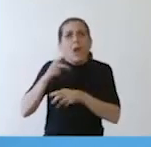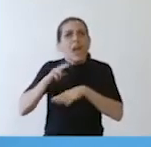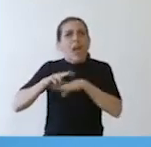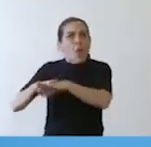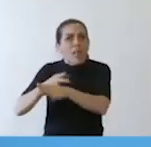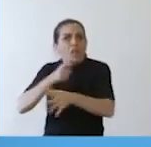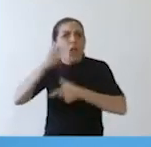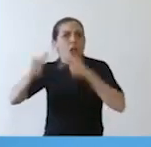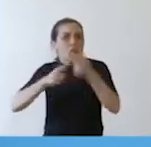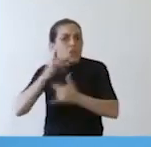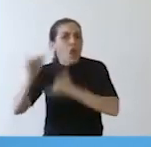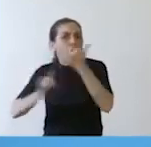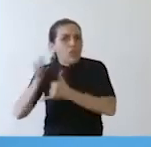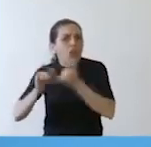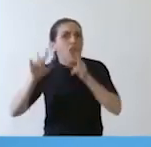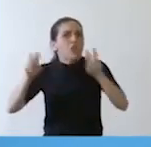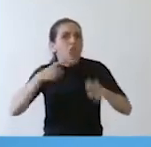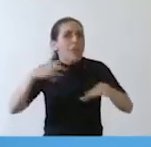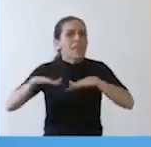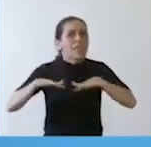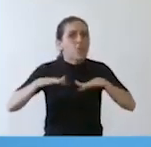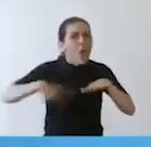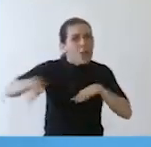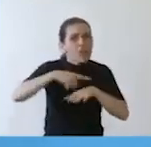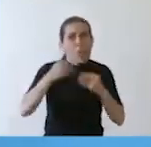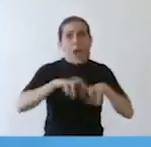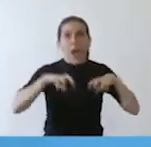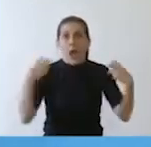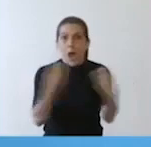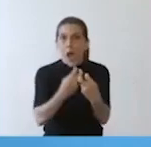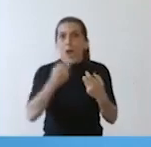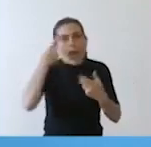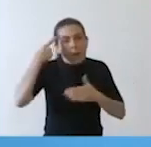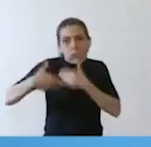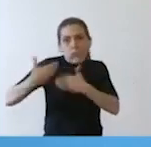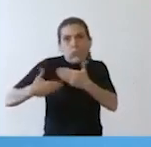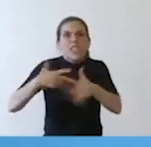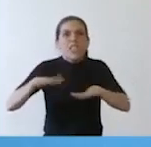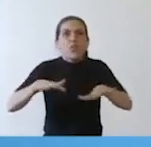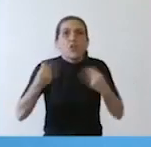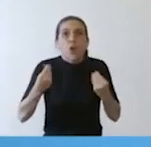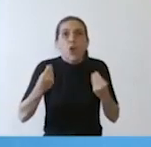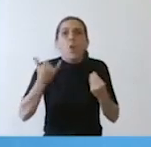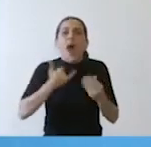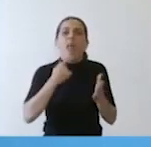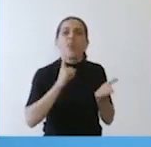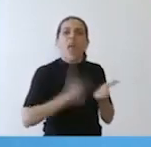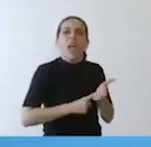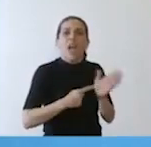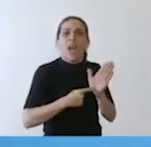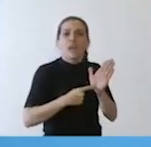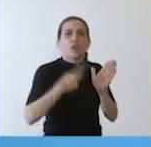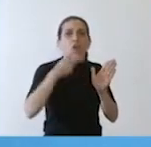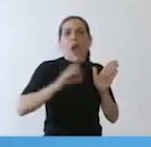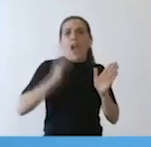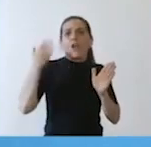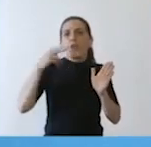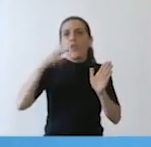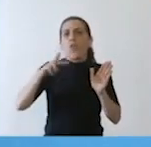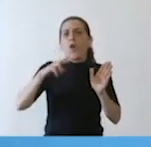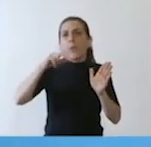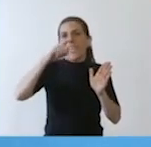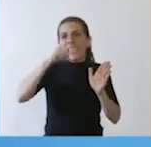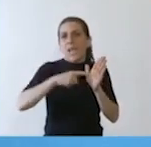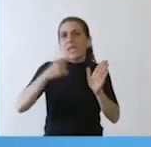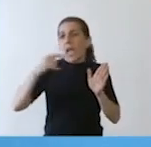y de evaluación de la situación para actualizar las situaciones en el marco de un decreto de 2007 que firmó el